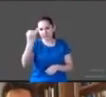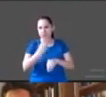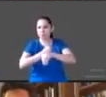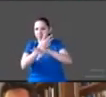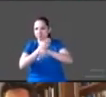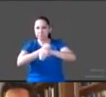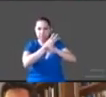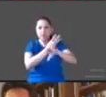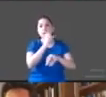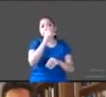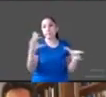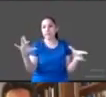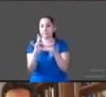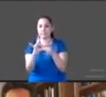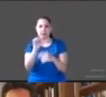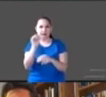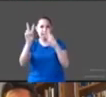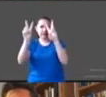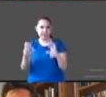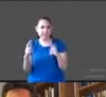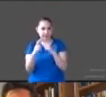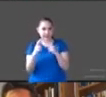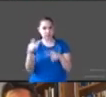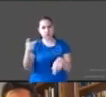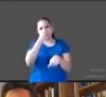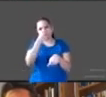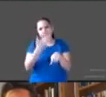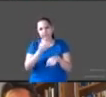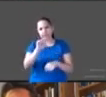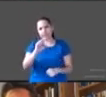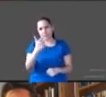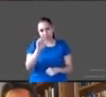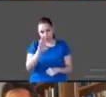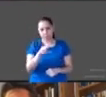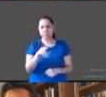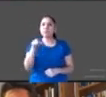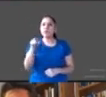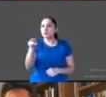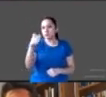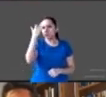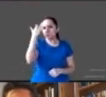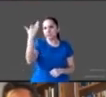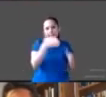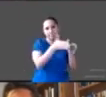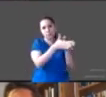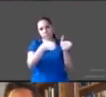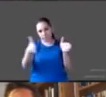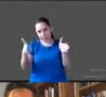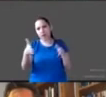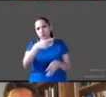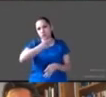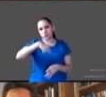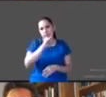de Asuntos Religiosos de la Secretaría de Gobernación. Teníamos fortuitamente un diplomado que íbamos a